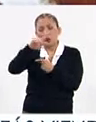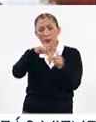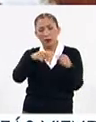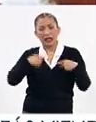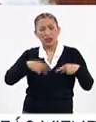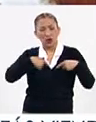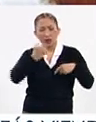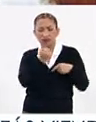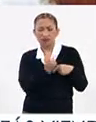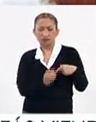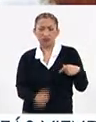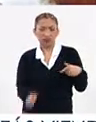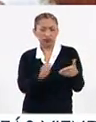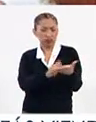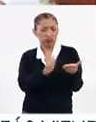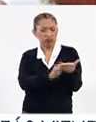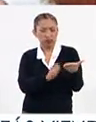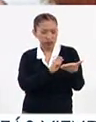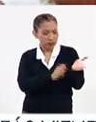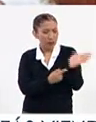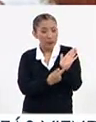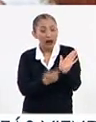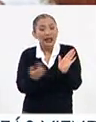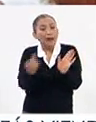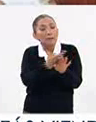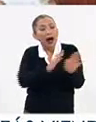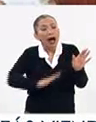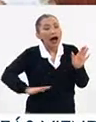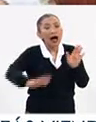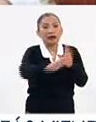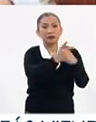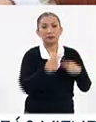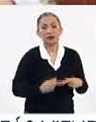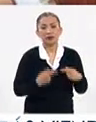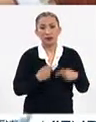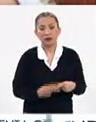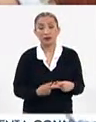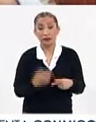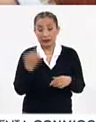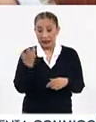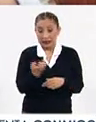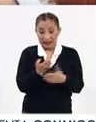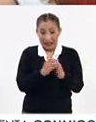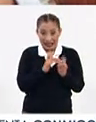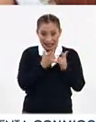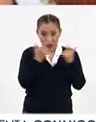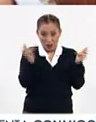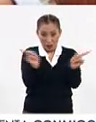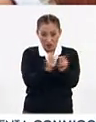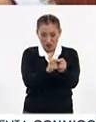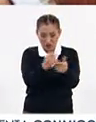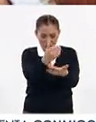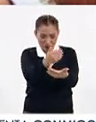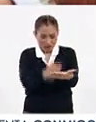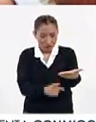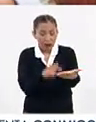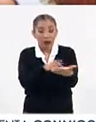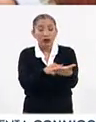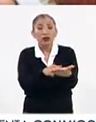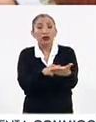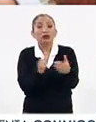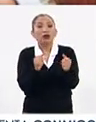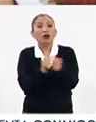son un referente para mostrar lo que acontece en la sociedad. Y en esta historia breve es que a